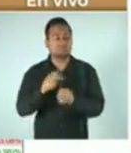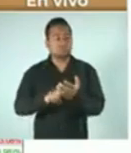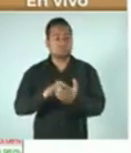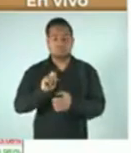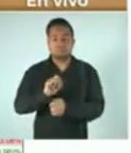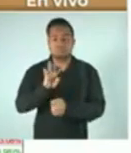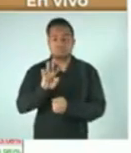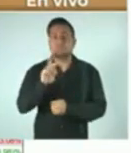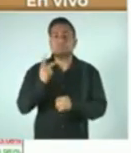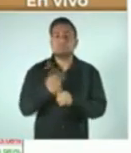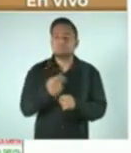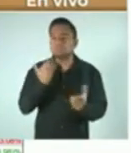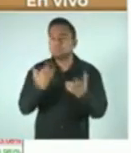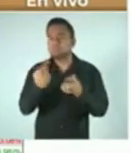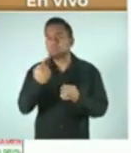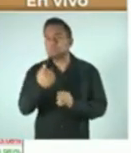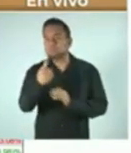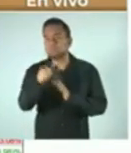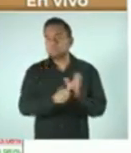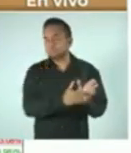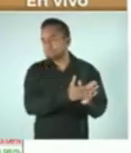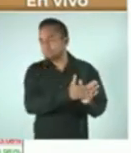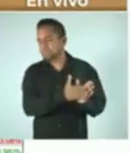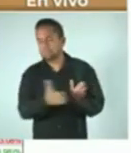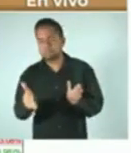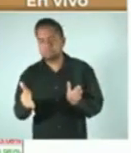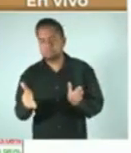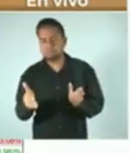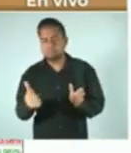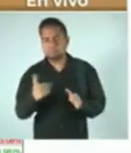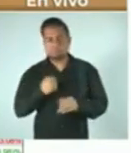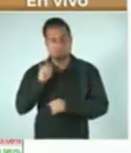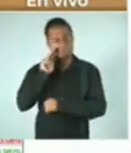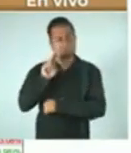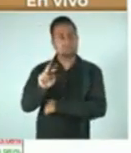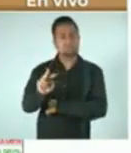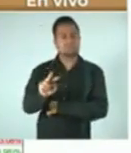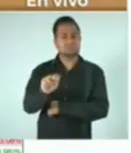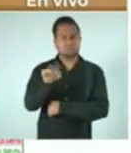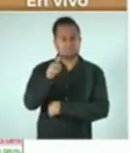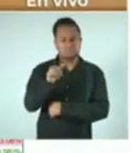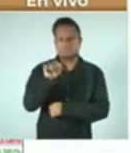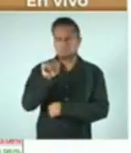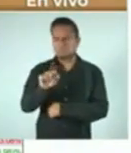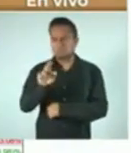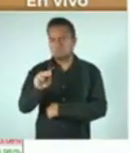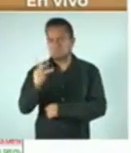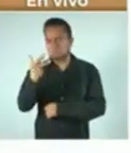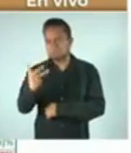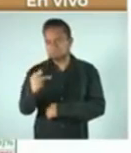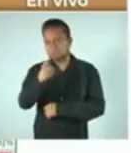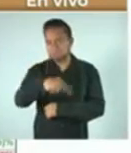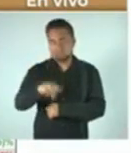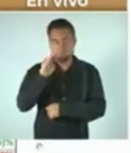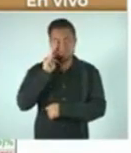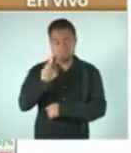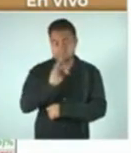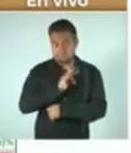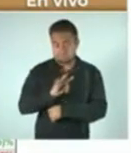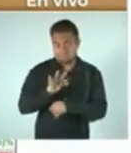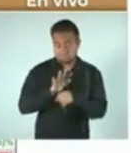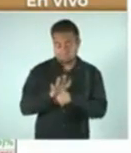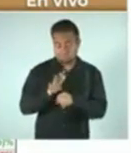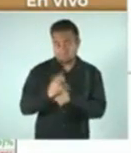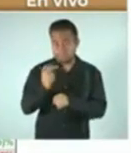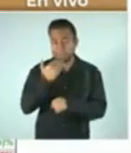la comparativa semestral, yo alcanzo a ver ahí un 11.88, no sé si los medios lo vean. Sí,